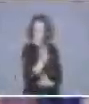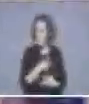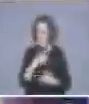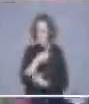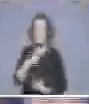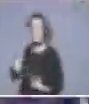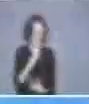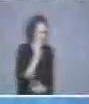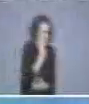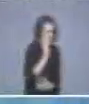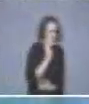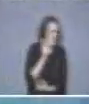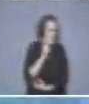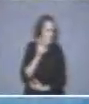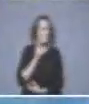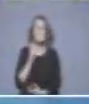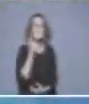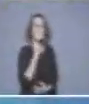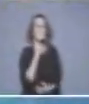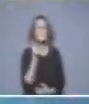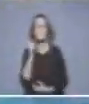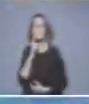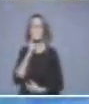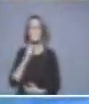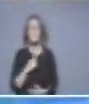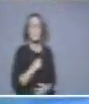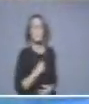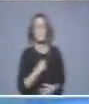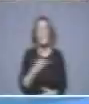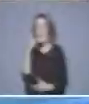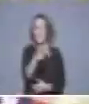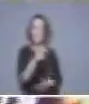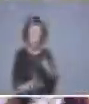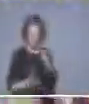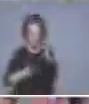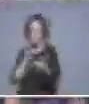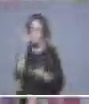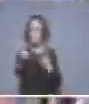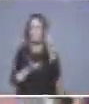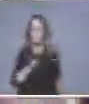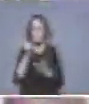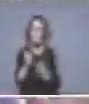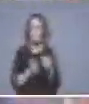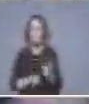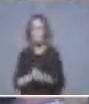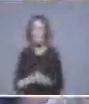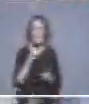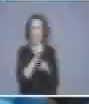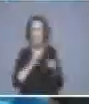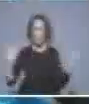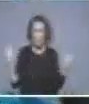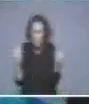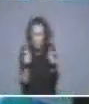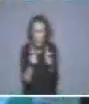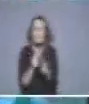incluso terror. Te han quitado todos tus derechos, nos han reducido los empleos.